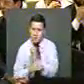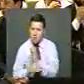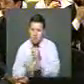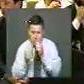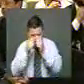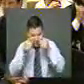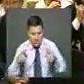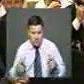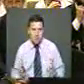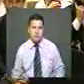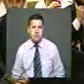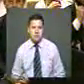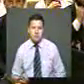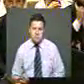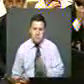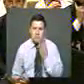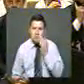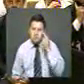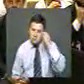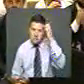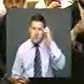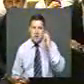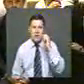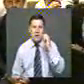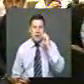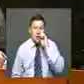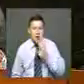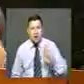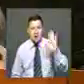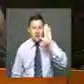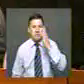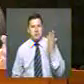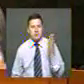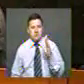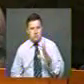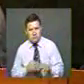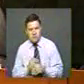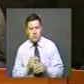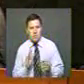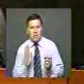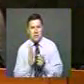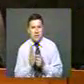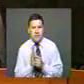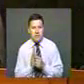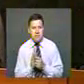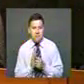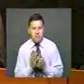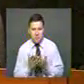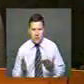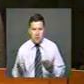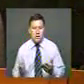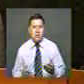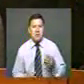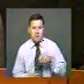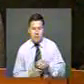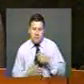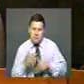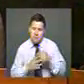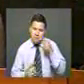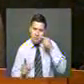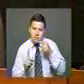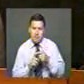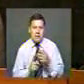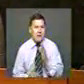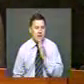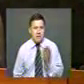del Estado, a los expertos nacionales, a los demás intervinientes, accionantes, accionados, pero muy especialmente